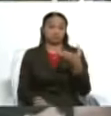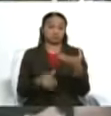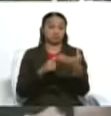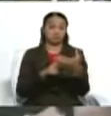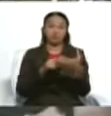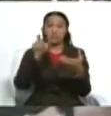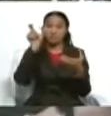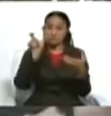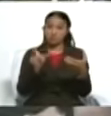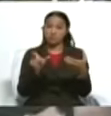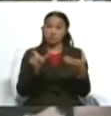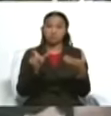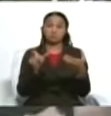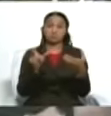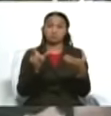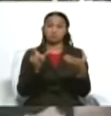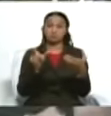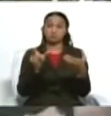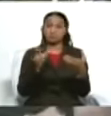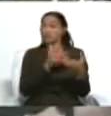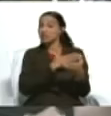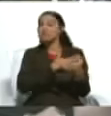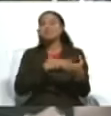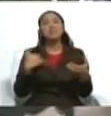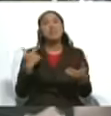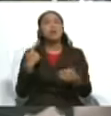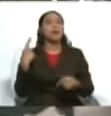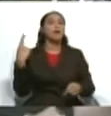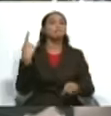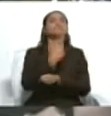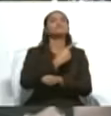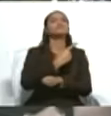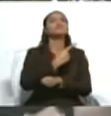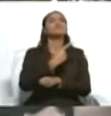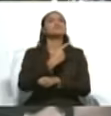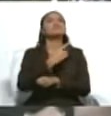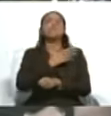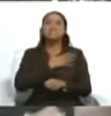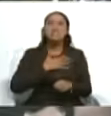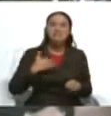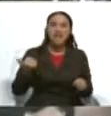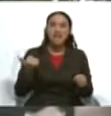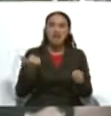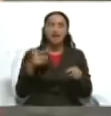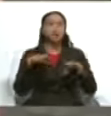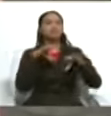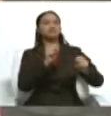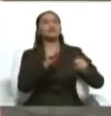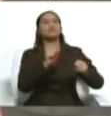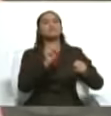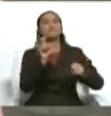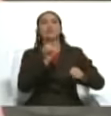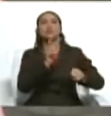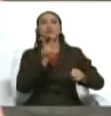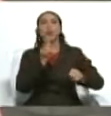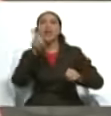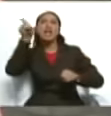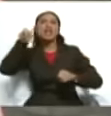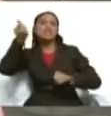quiere venir por la sed voraz de energía que necesitan los Estados Unidos, y